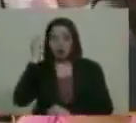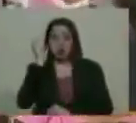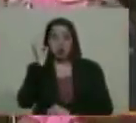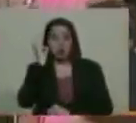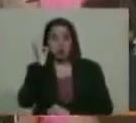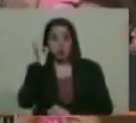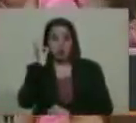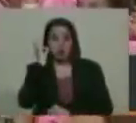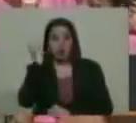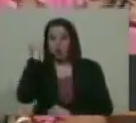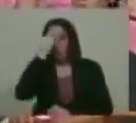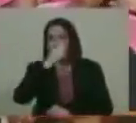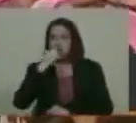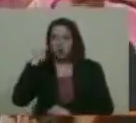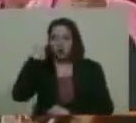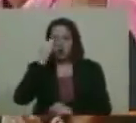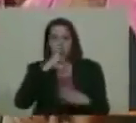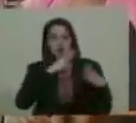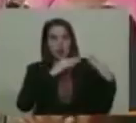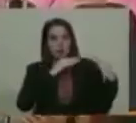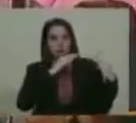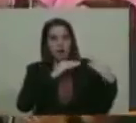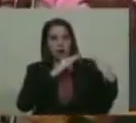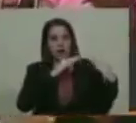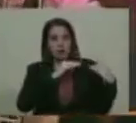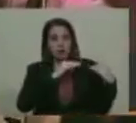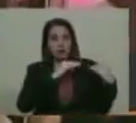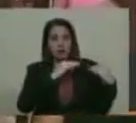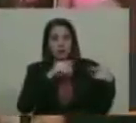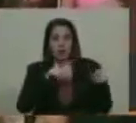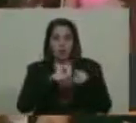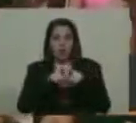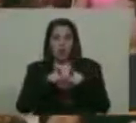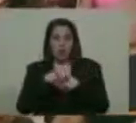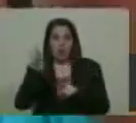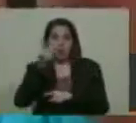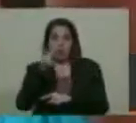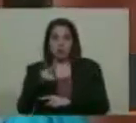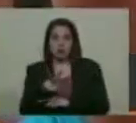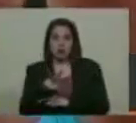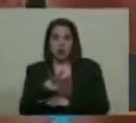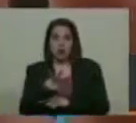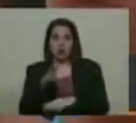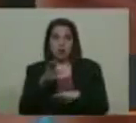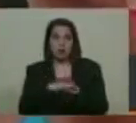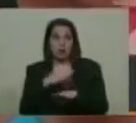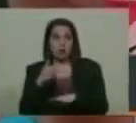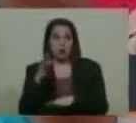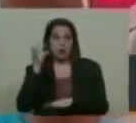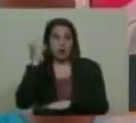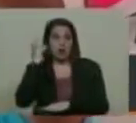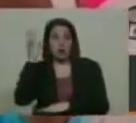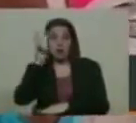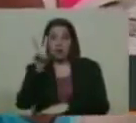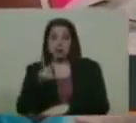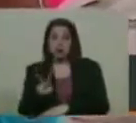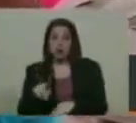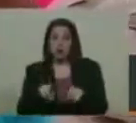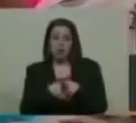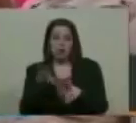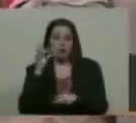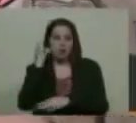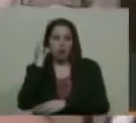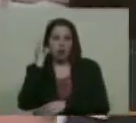rostro de esperanza, con el rostro de Venezuela, porque Venezuela es mujer.